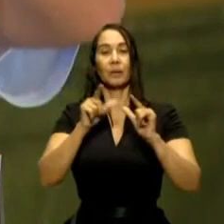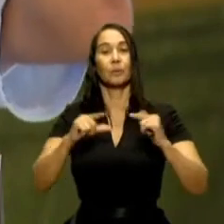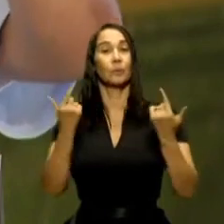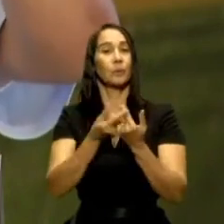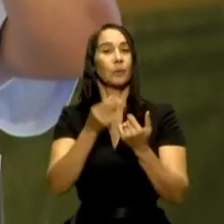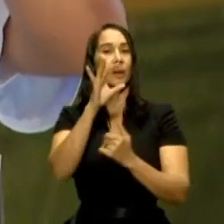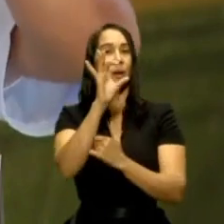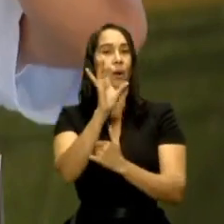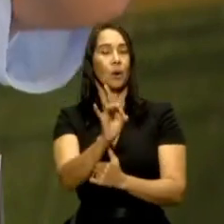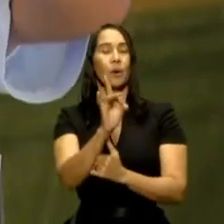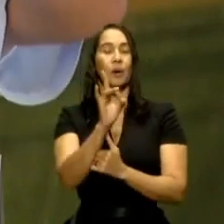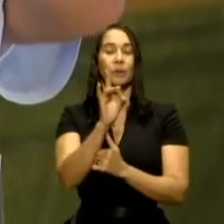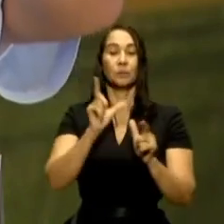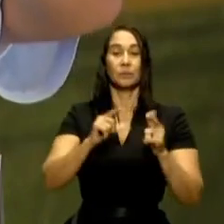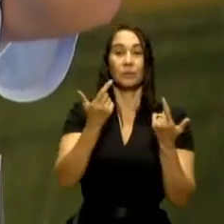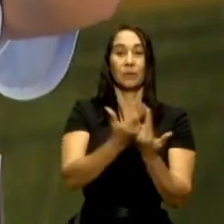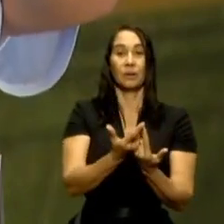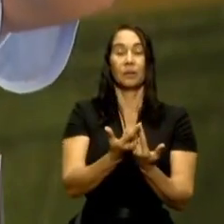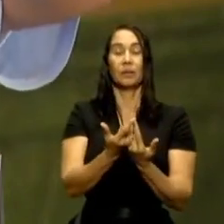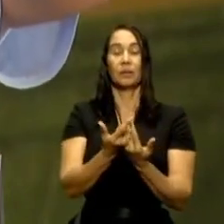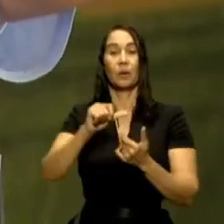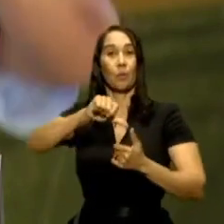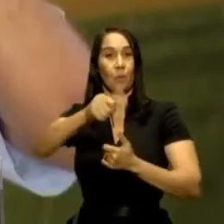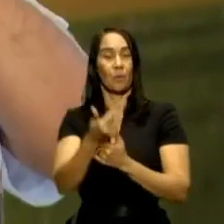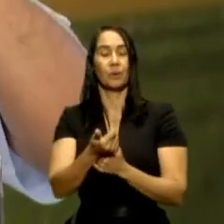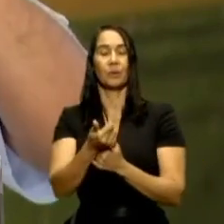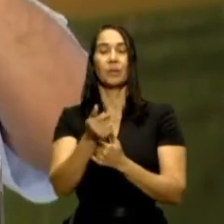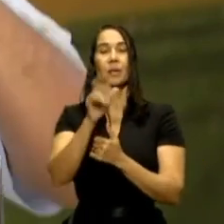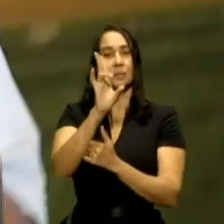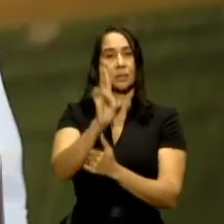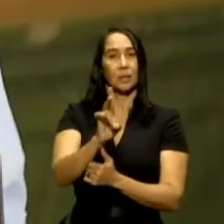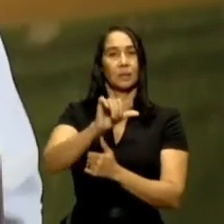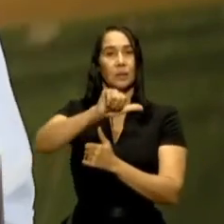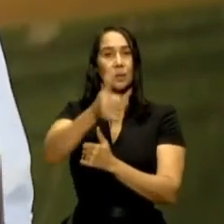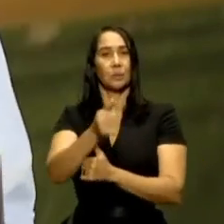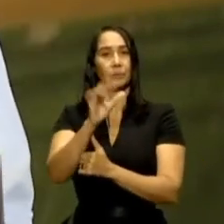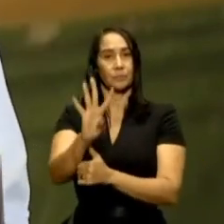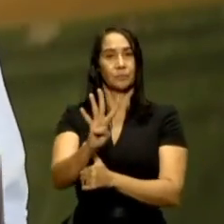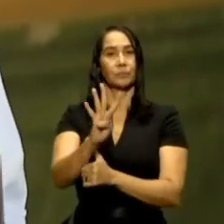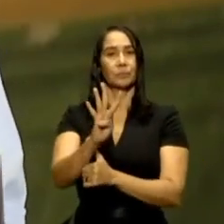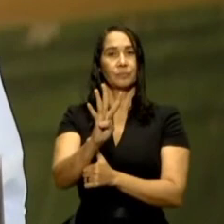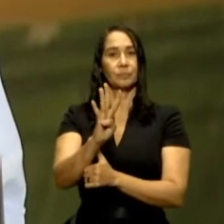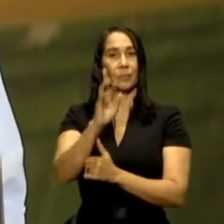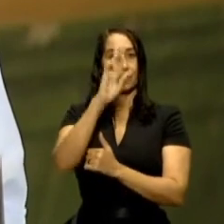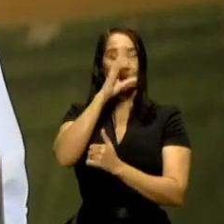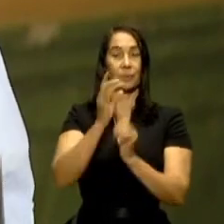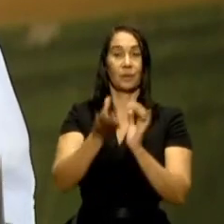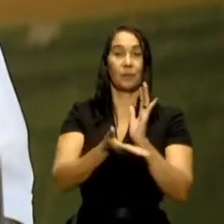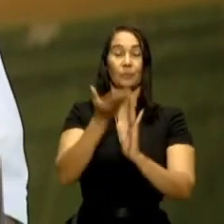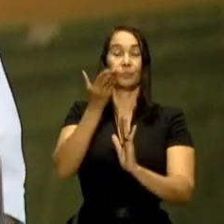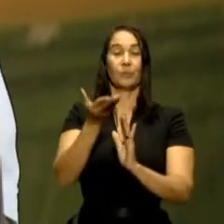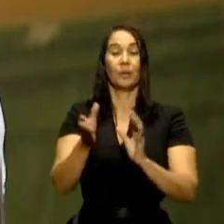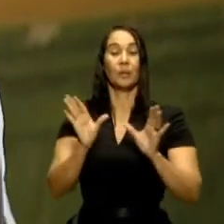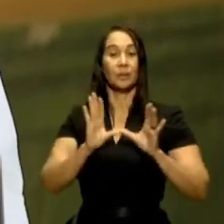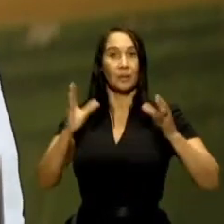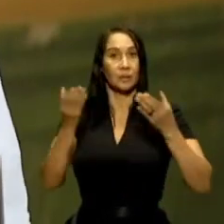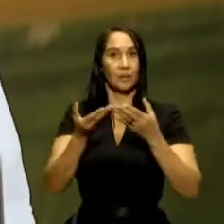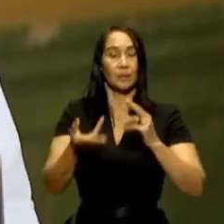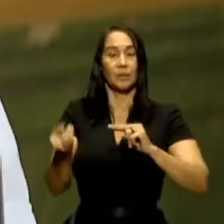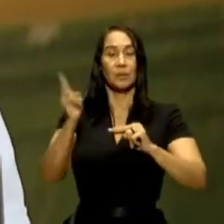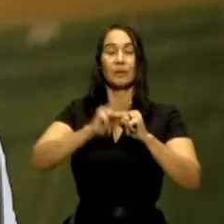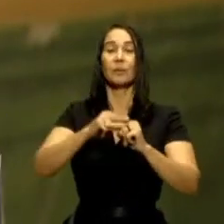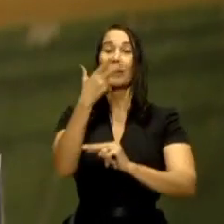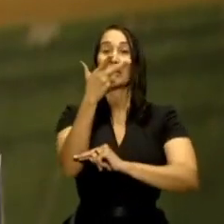lugares, 8 lugares, en otras disciplinas 7 y en otras 4. Y en sentido general, por encima